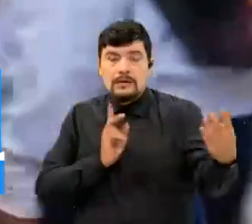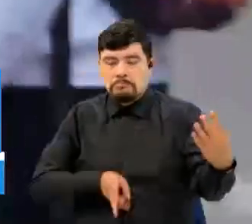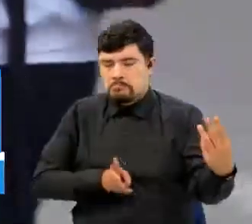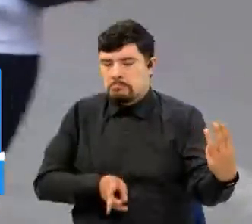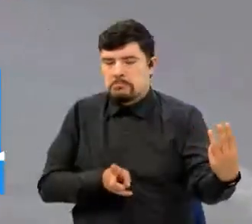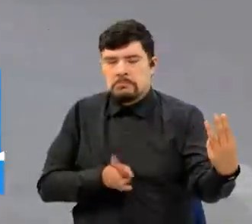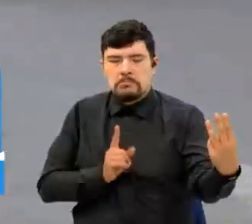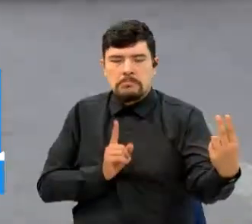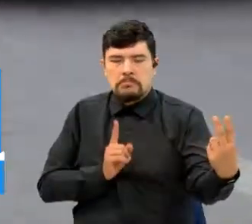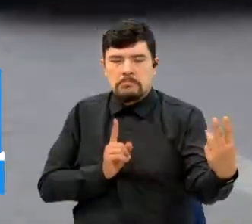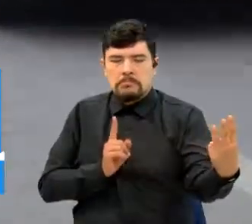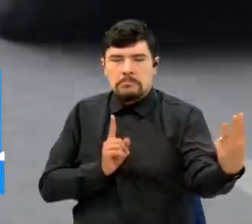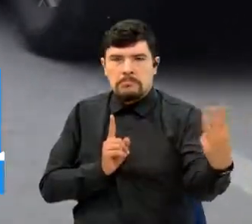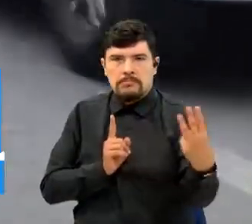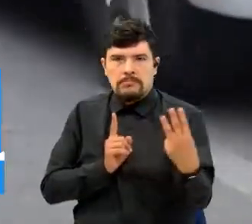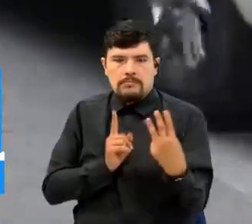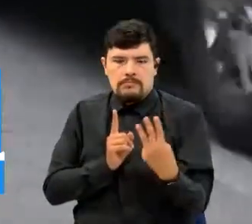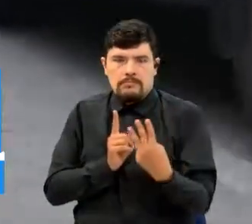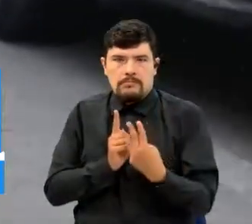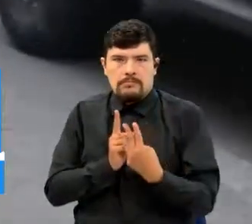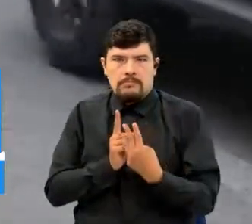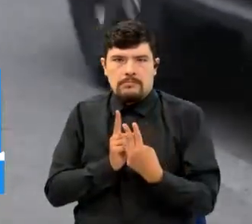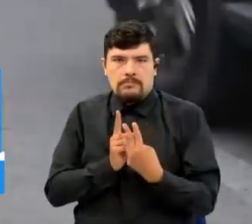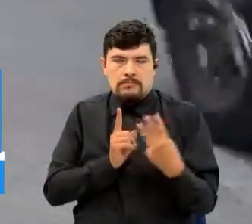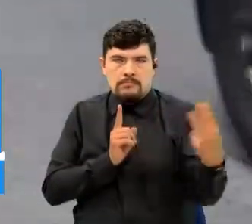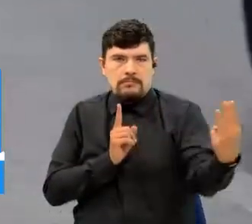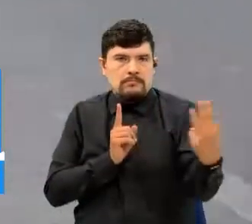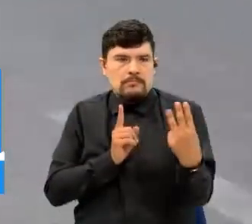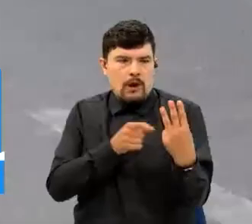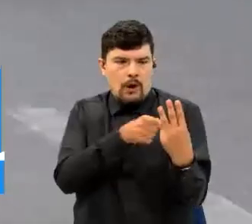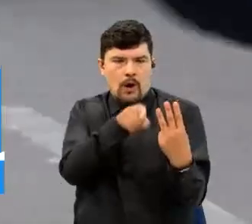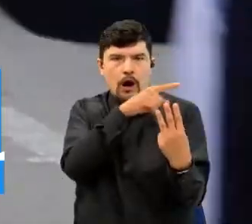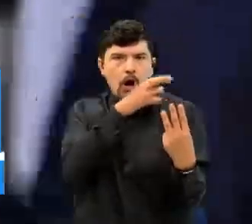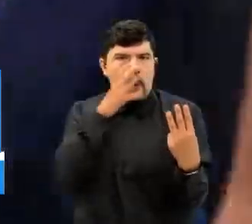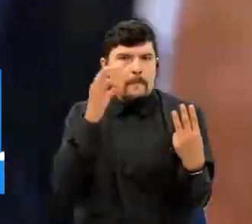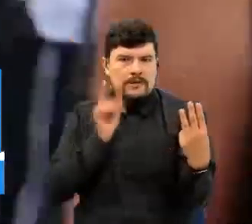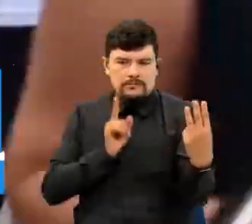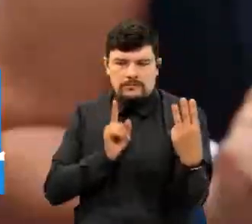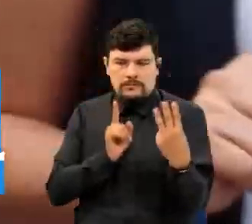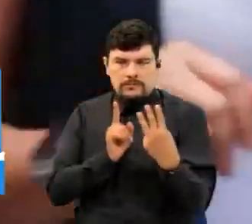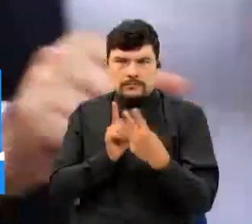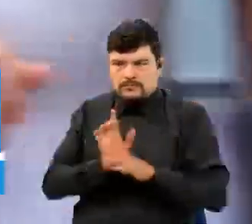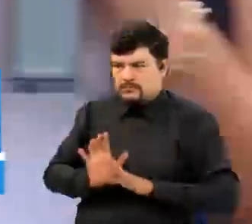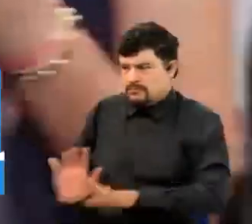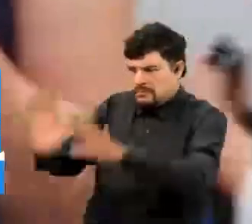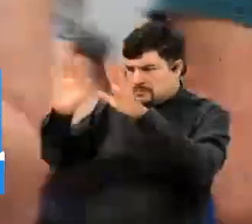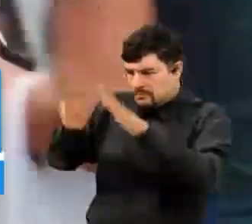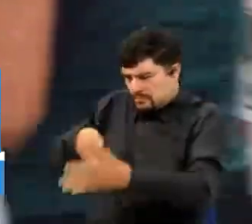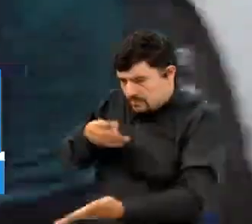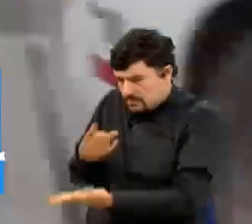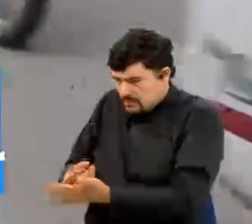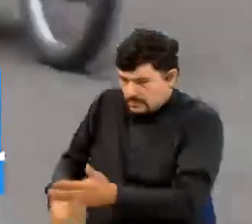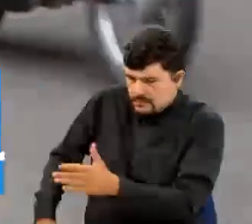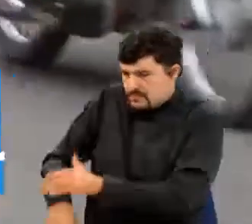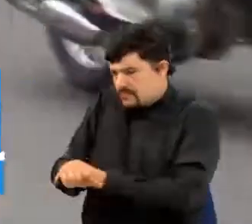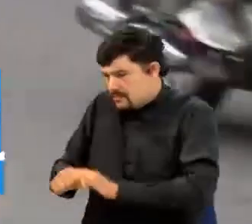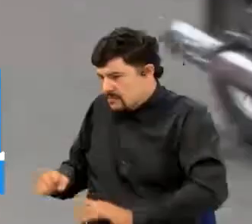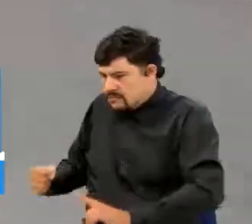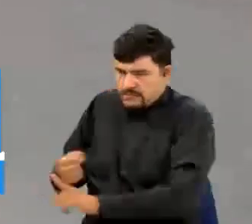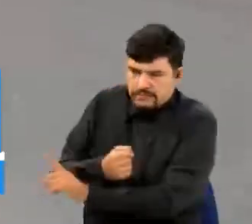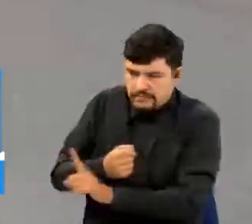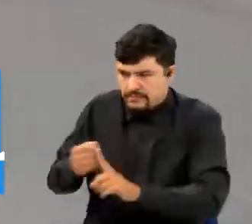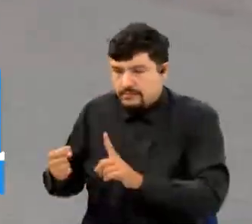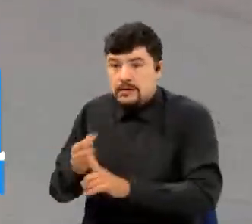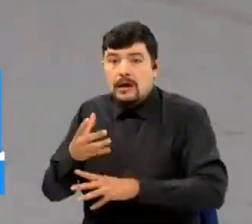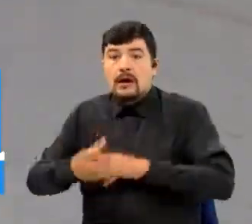tres hombres quienes la tiran al piso y comienzan a agredirla. Incluso en el video que vamos a ver grabado por cámara de seguridad se muestra a